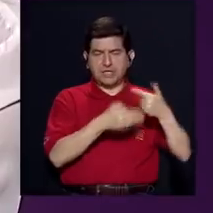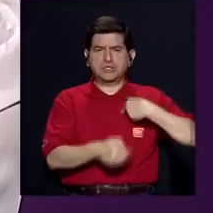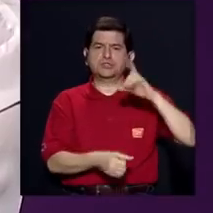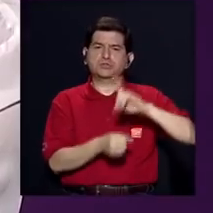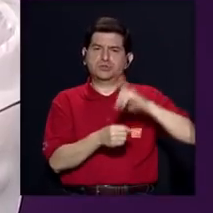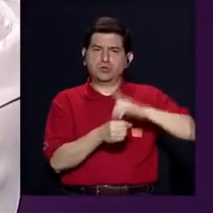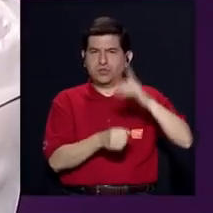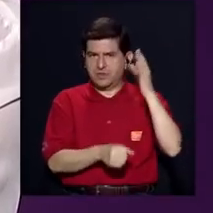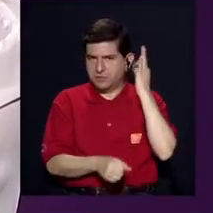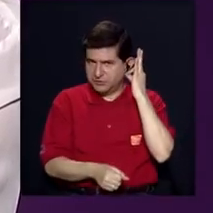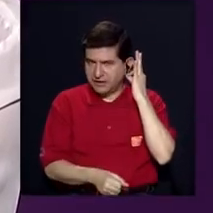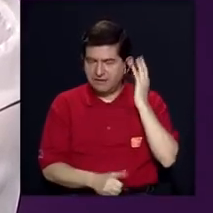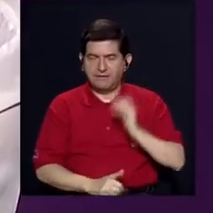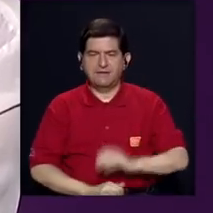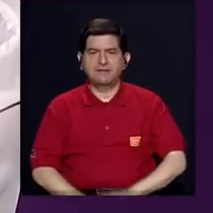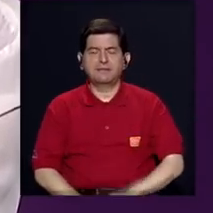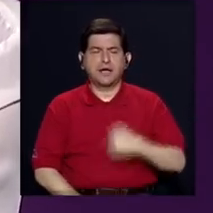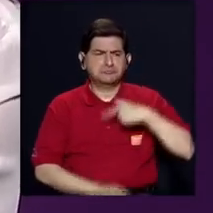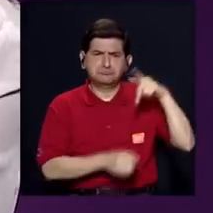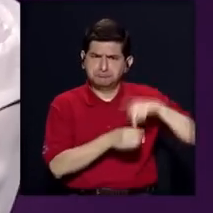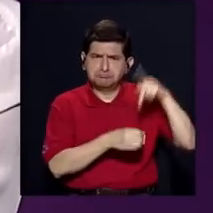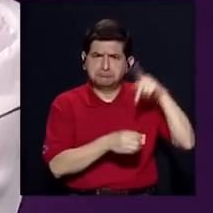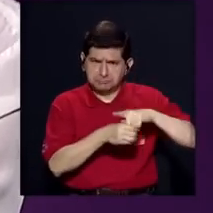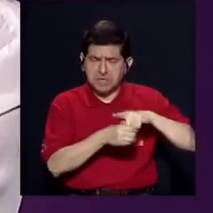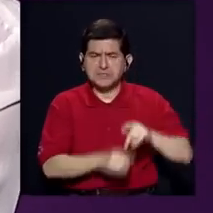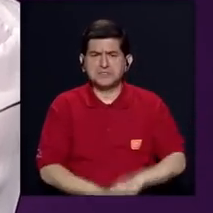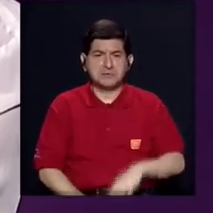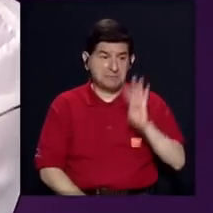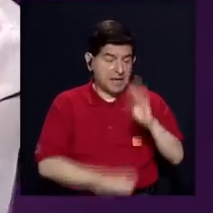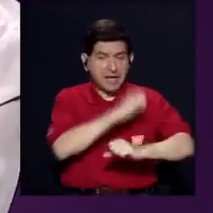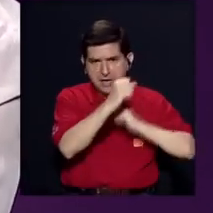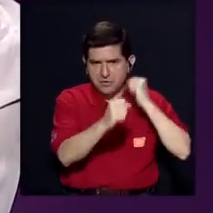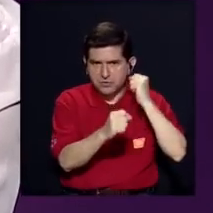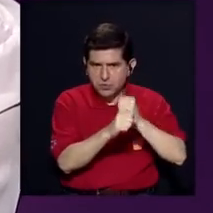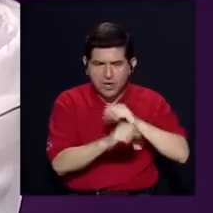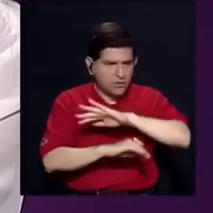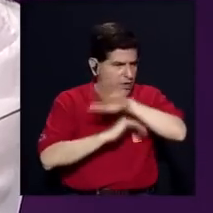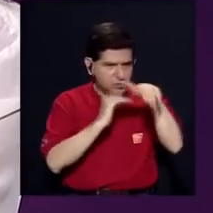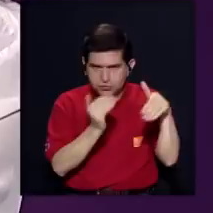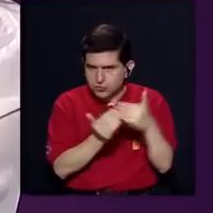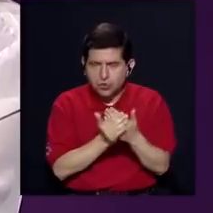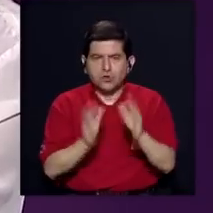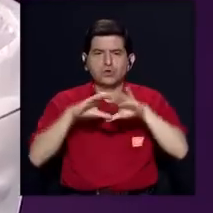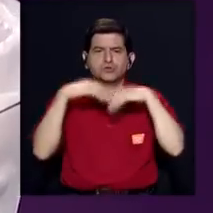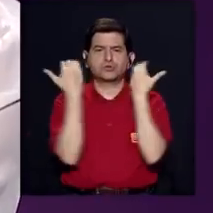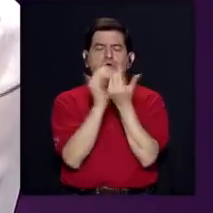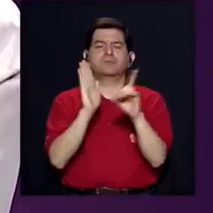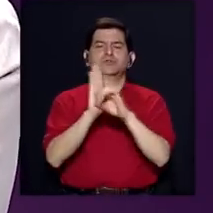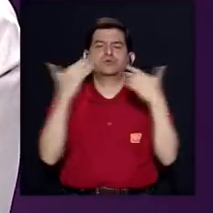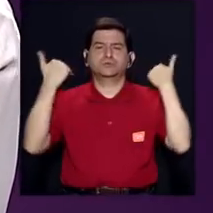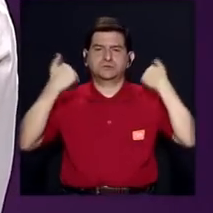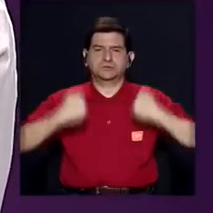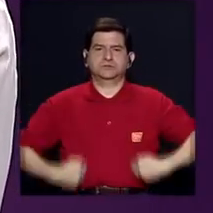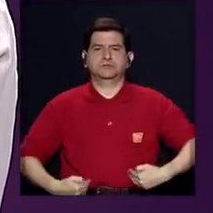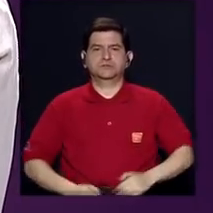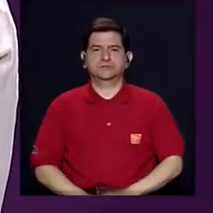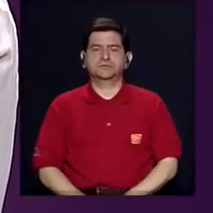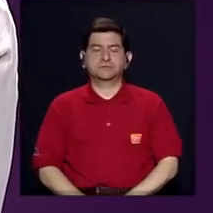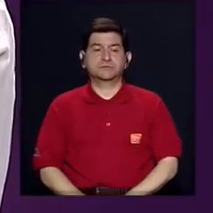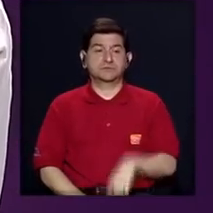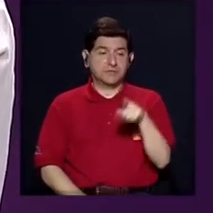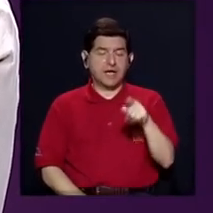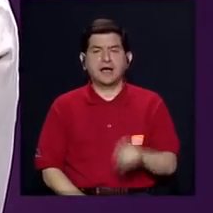fui diputado participe durante los 4 todo el periodo en la comisión de derechos humanos donde